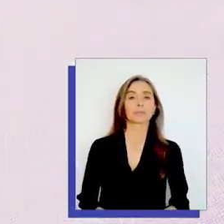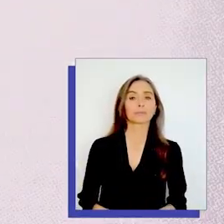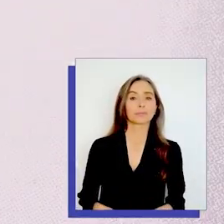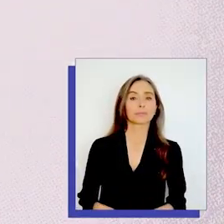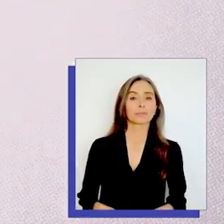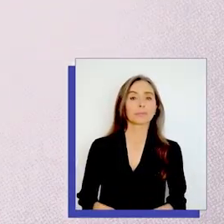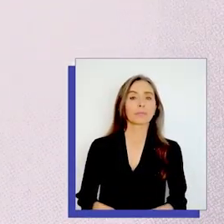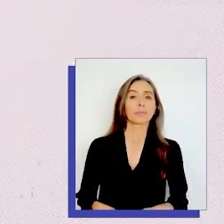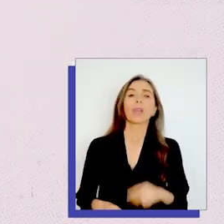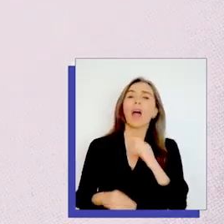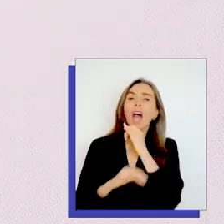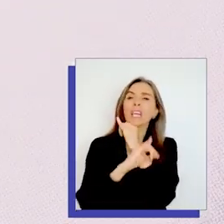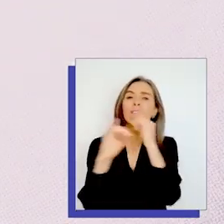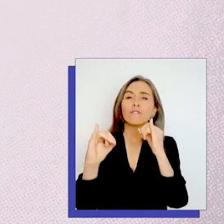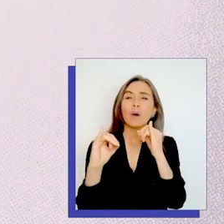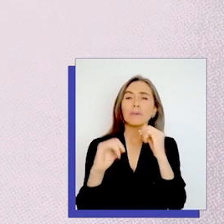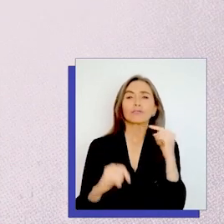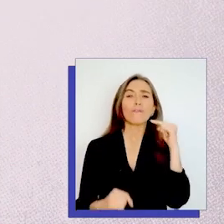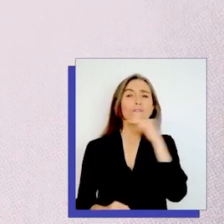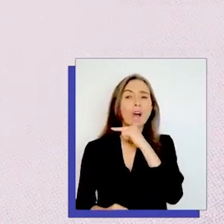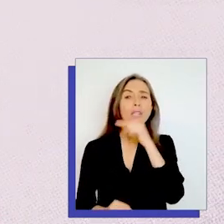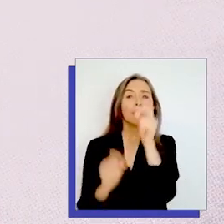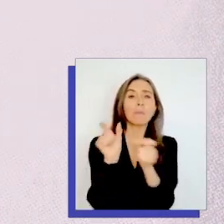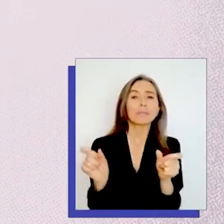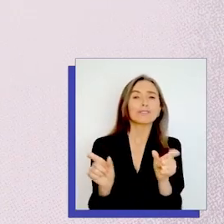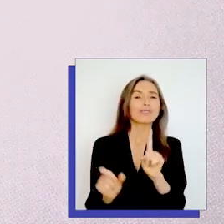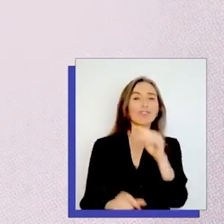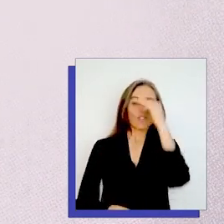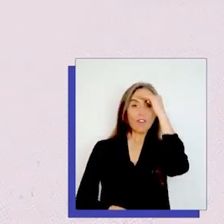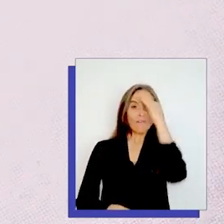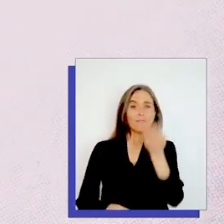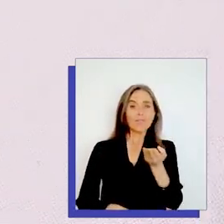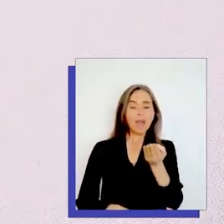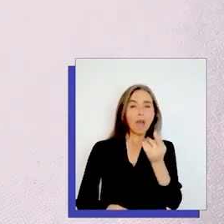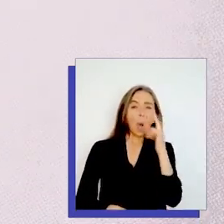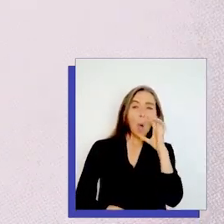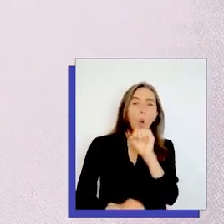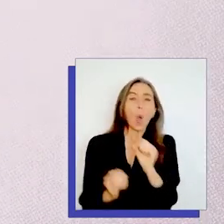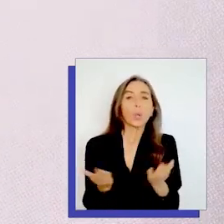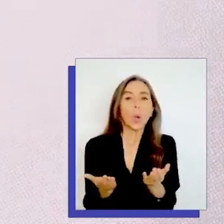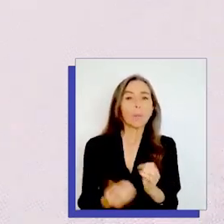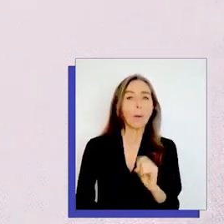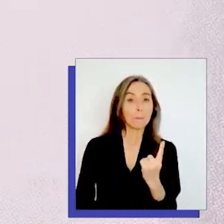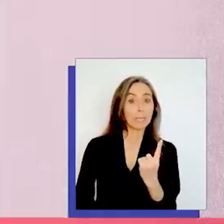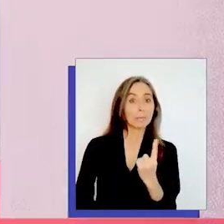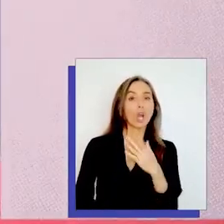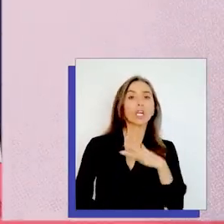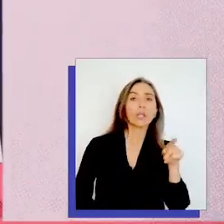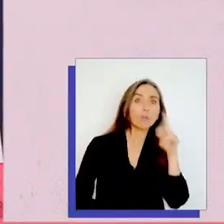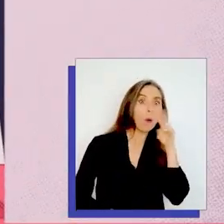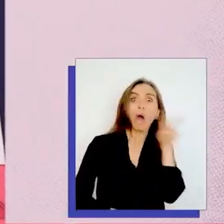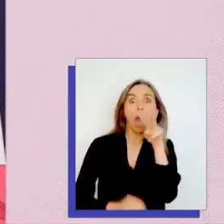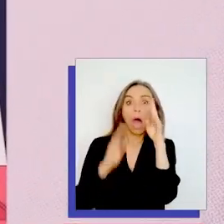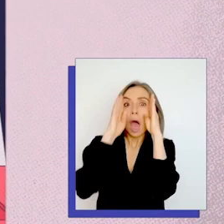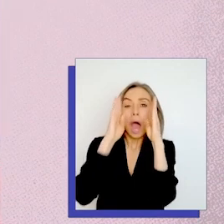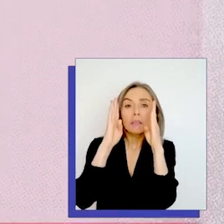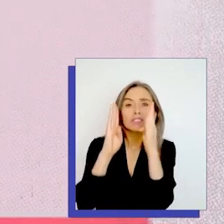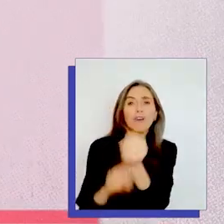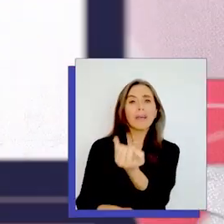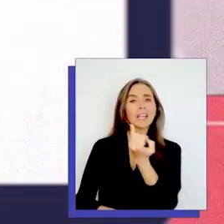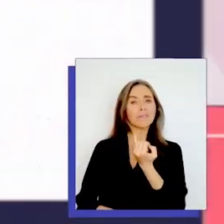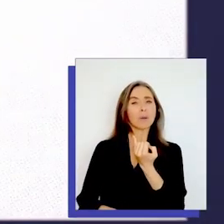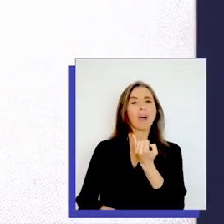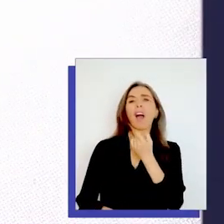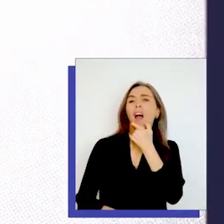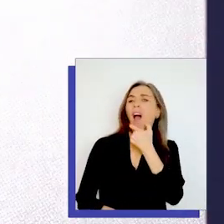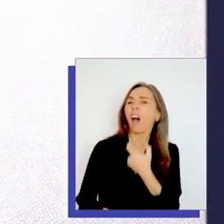contenidos desinformativos generan desconfianza en el sistema electoral y perjudican la democracia. Reconócelos. 1. Buscan